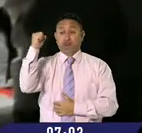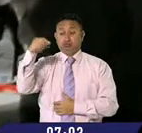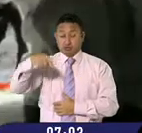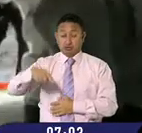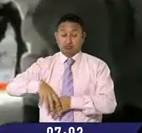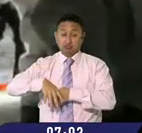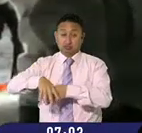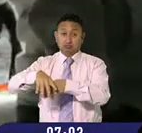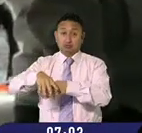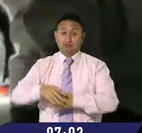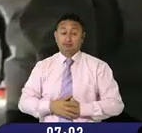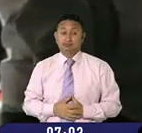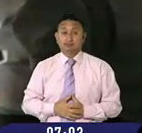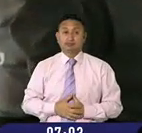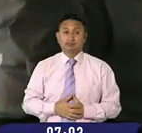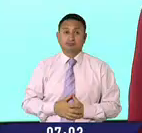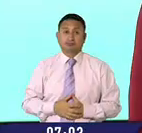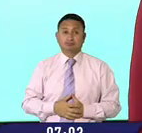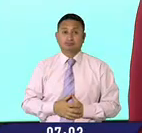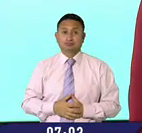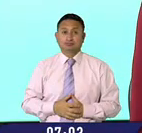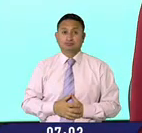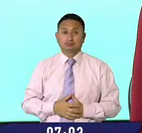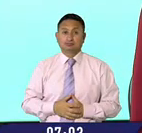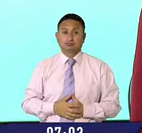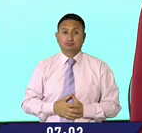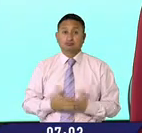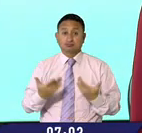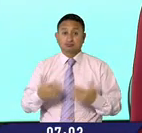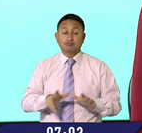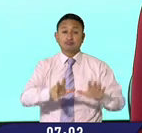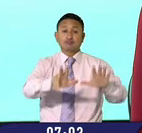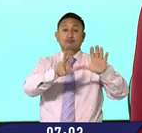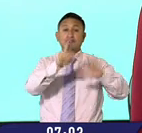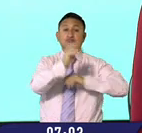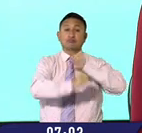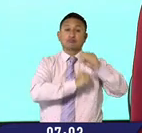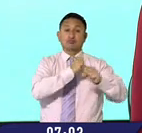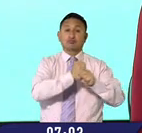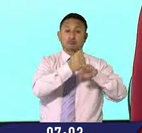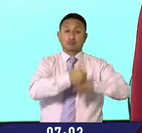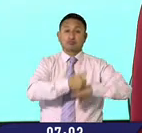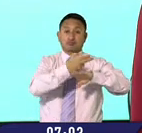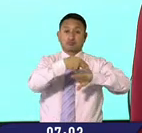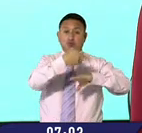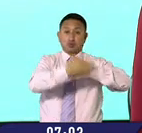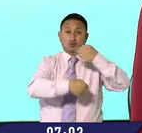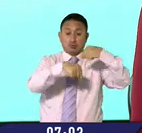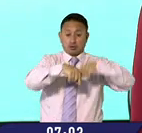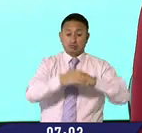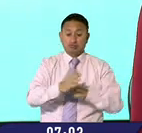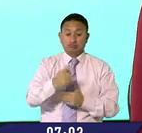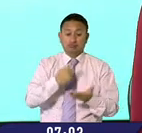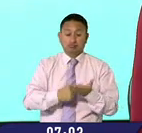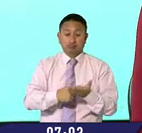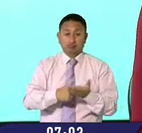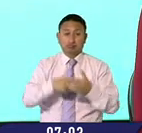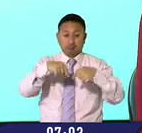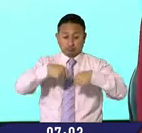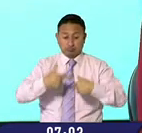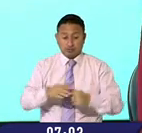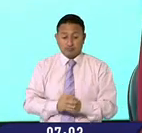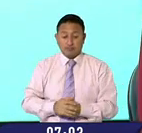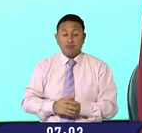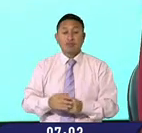Romero. Y tras 8 años en la Corte Nacional de Justicia entró en análisis la sentencia de 18 meses de pena